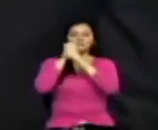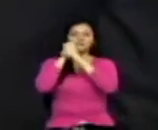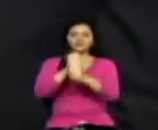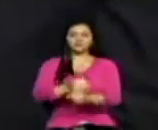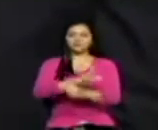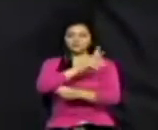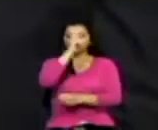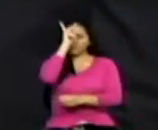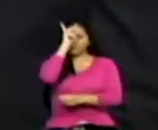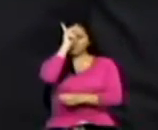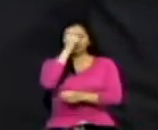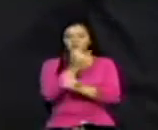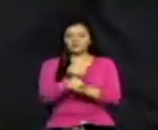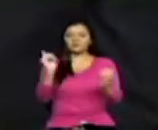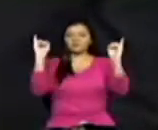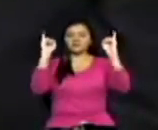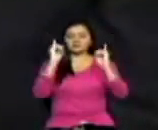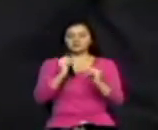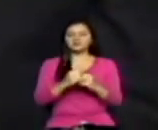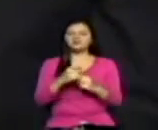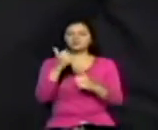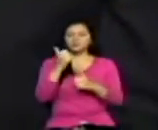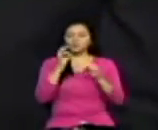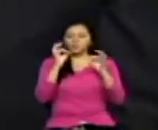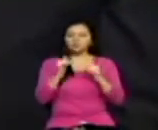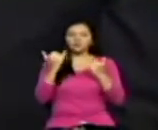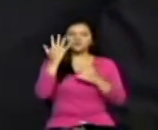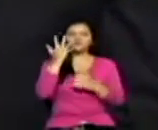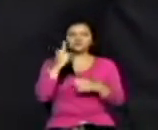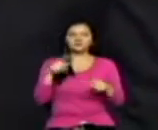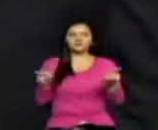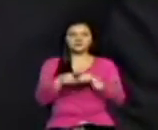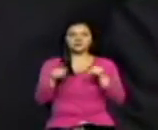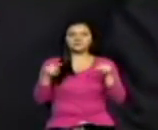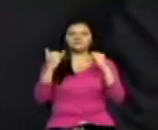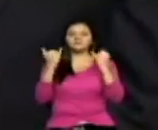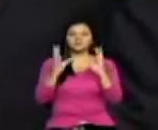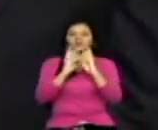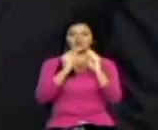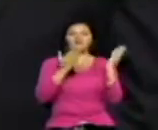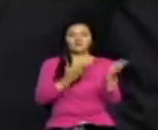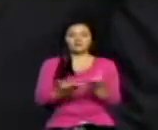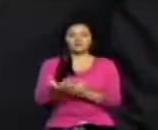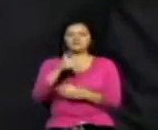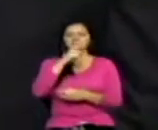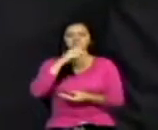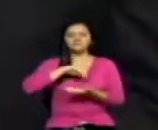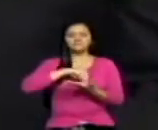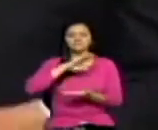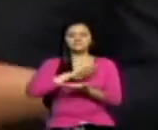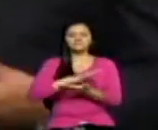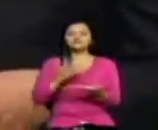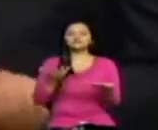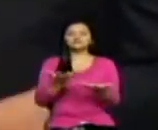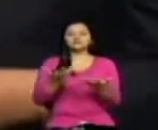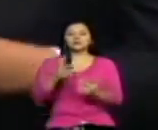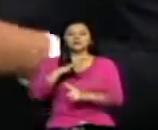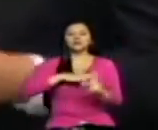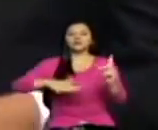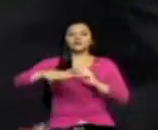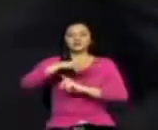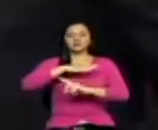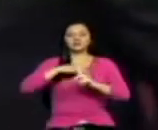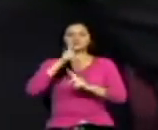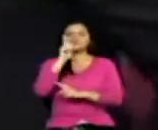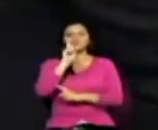se conmemoran en la vecina República del Perú. Y este es un evento que se lo realiza precisamente en este contexto